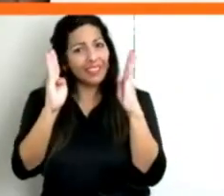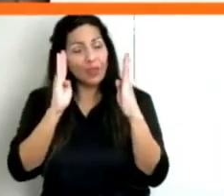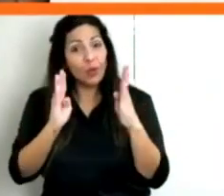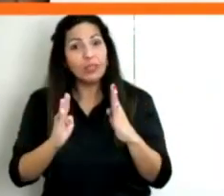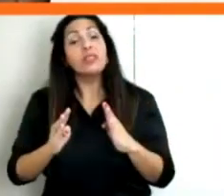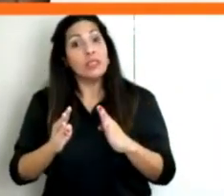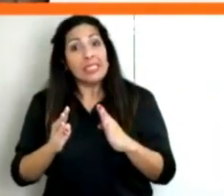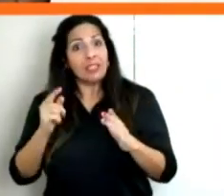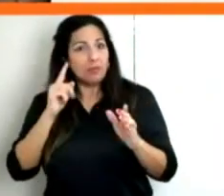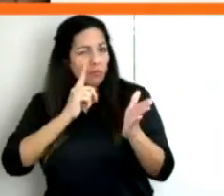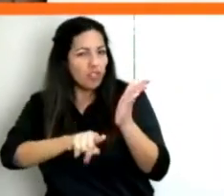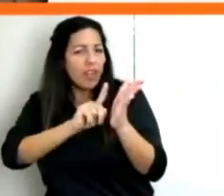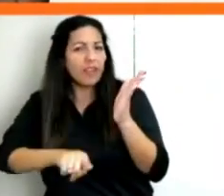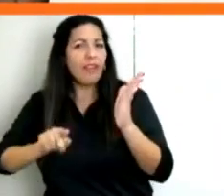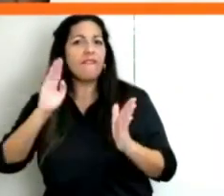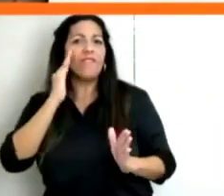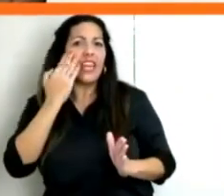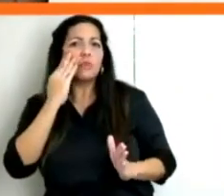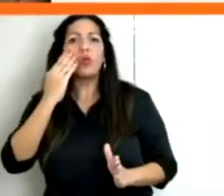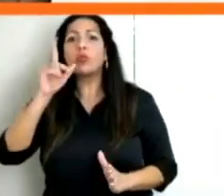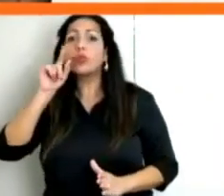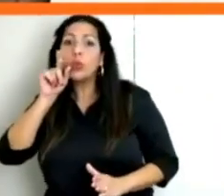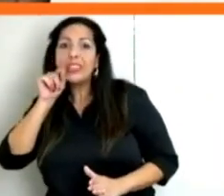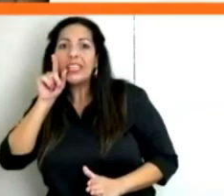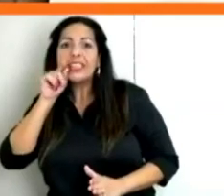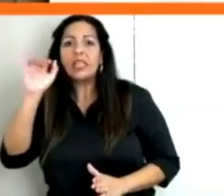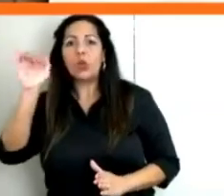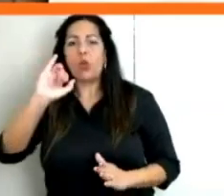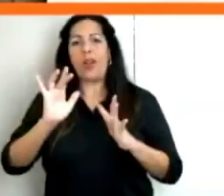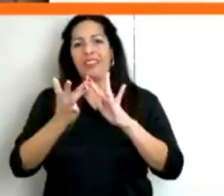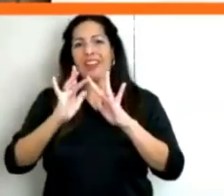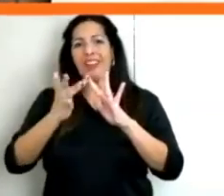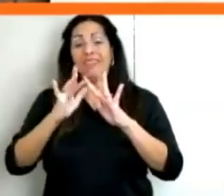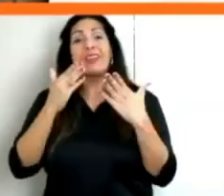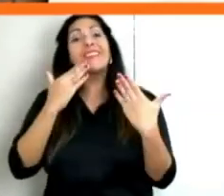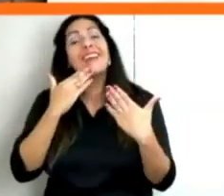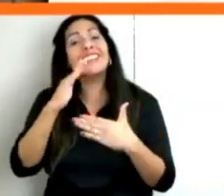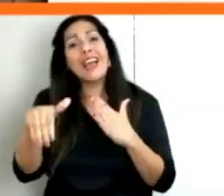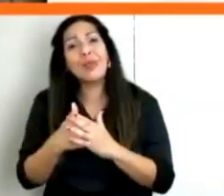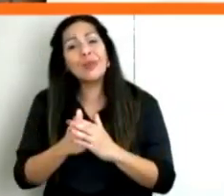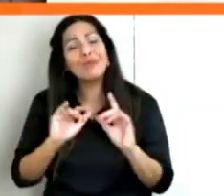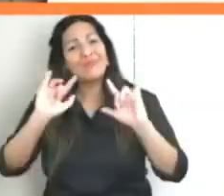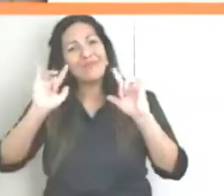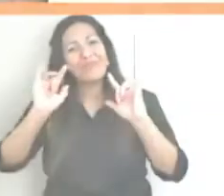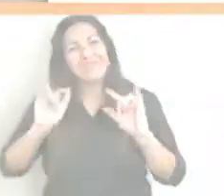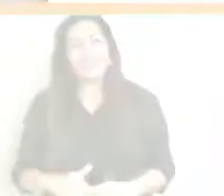pendiente a nuestra página de Facebook y Twitter, así como nuestra página de internet. Muchas gracias a todos.